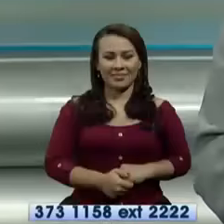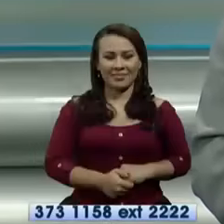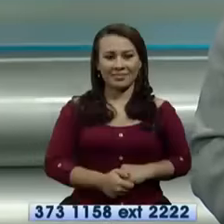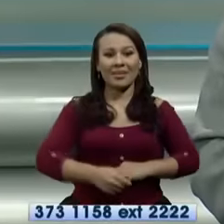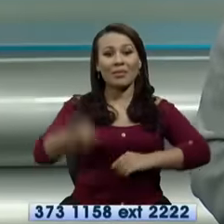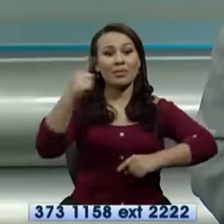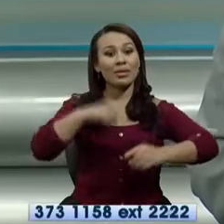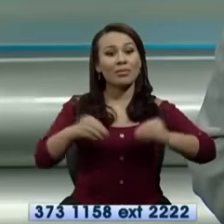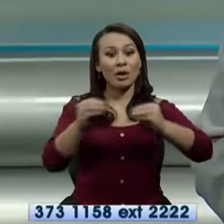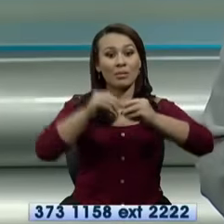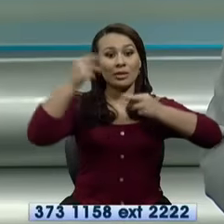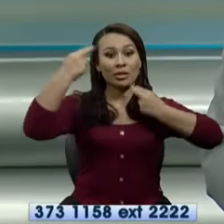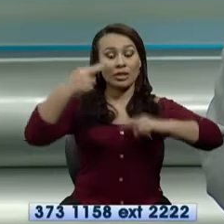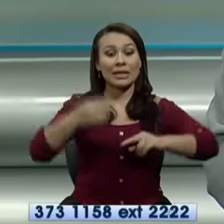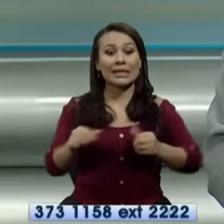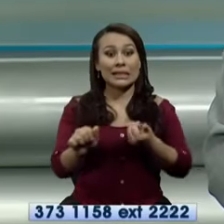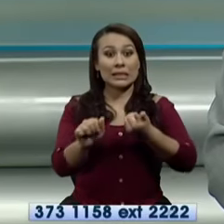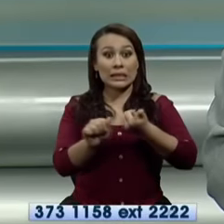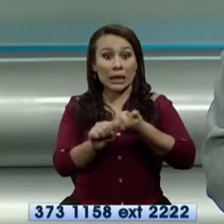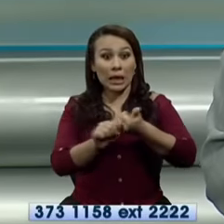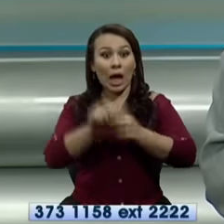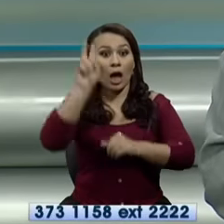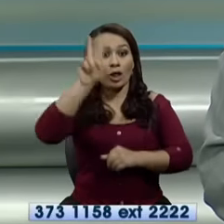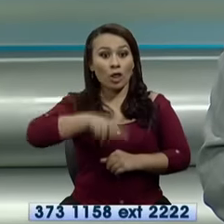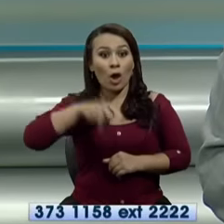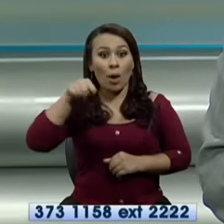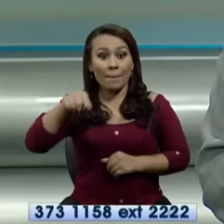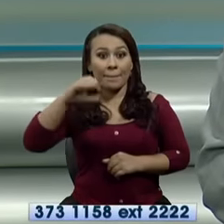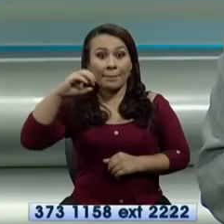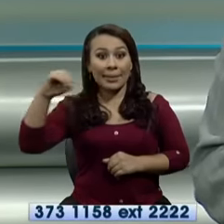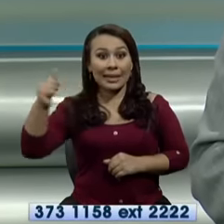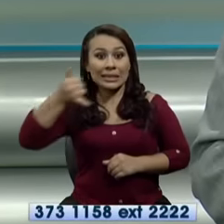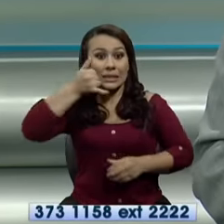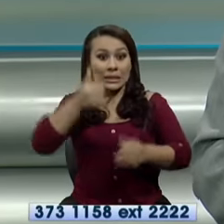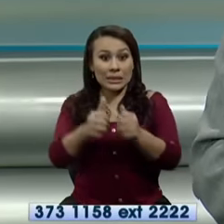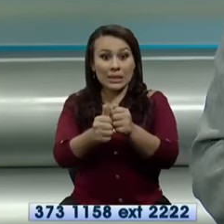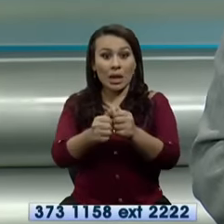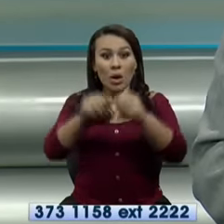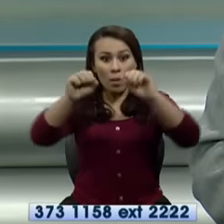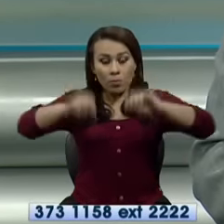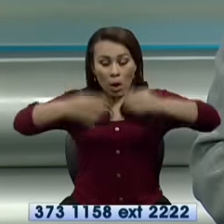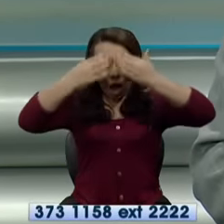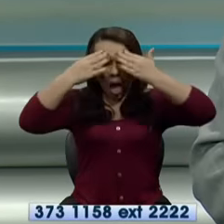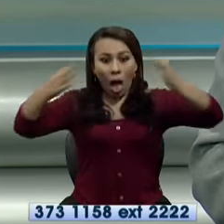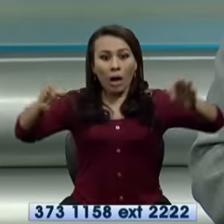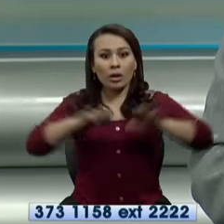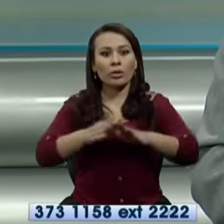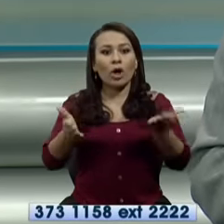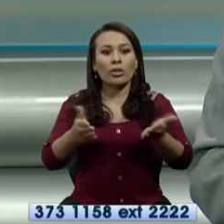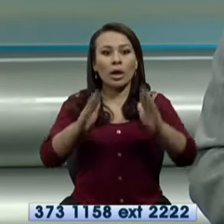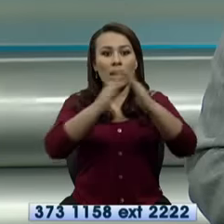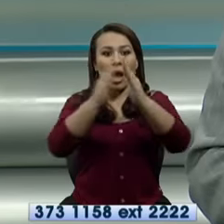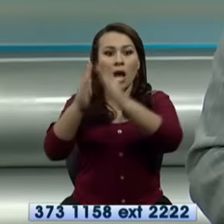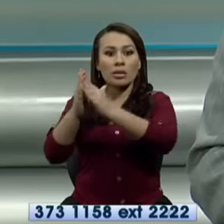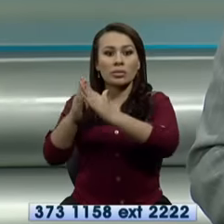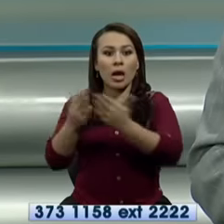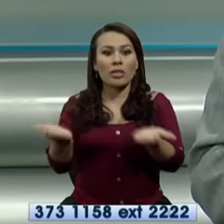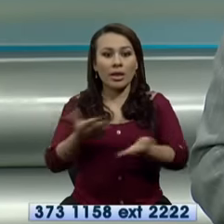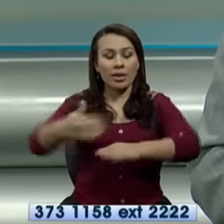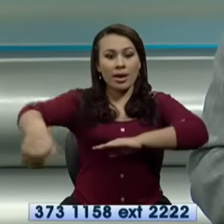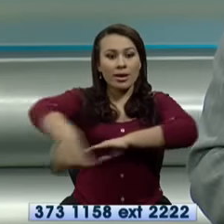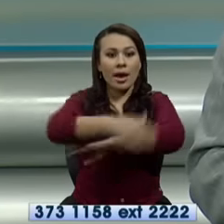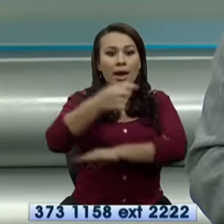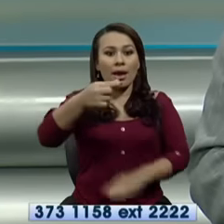comunidad cerca de 2000 celulares considerados de gama alta fueron descubiertos en el interior de dos domicilios ubicados en las calles